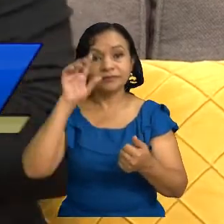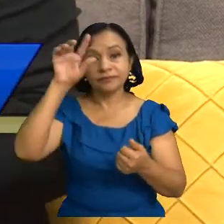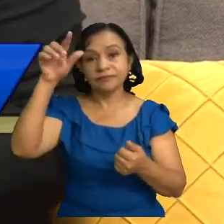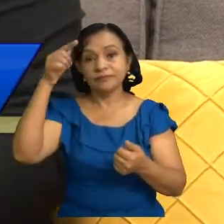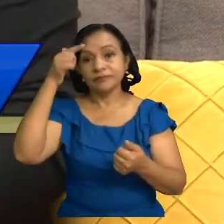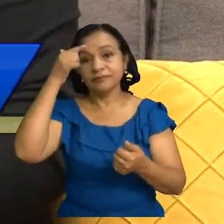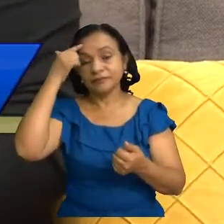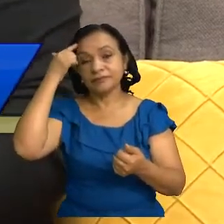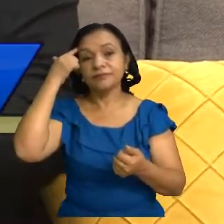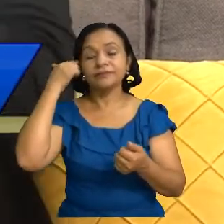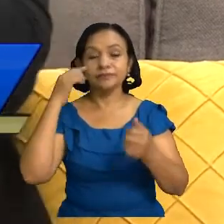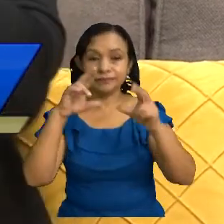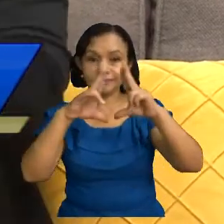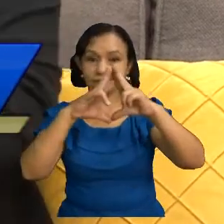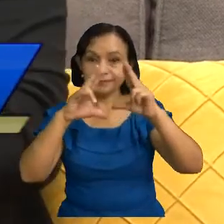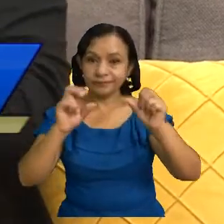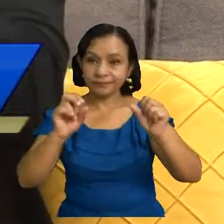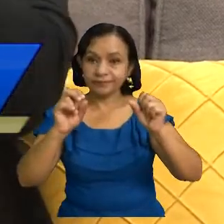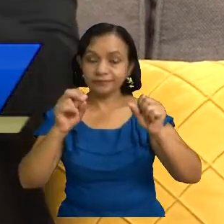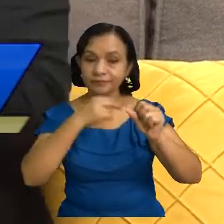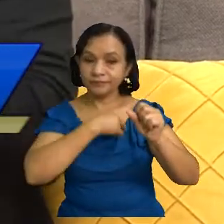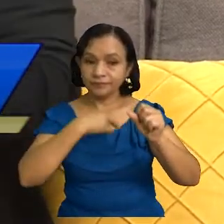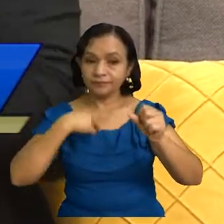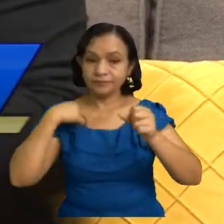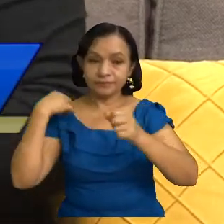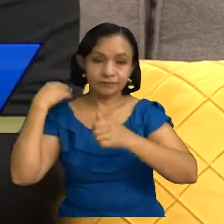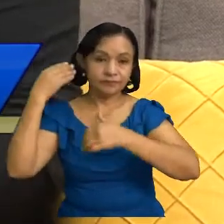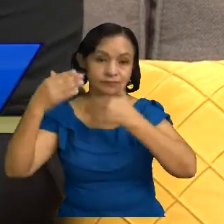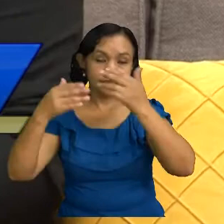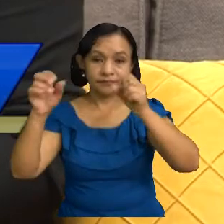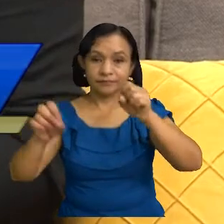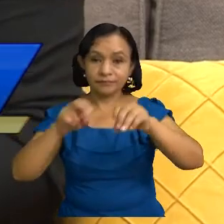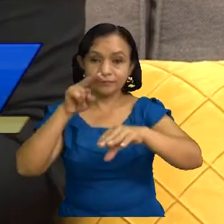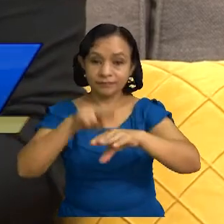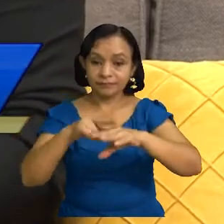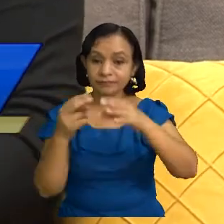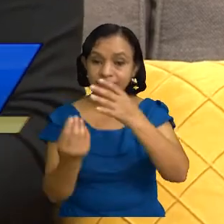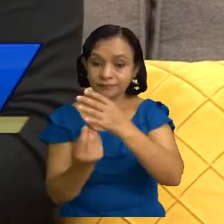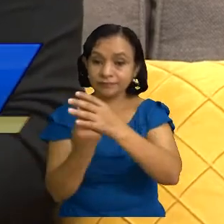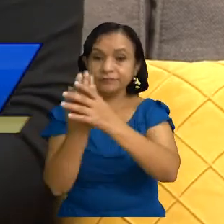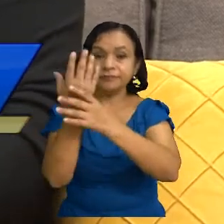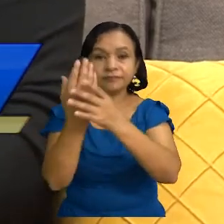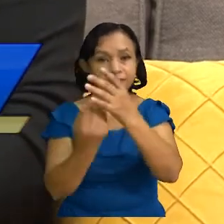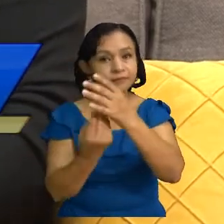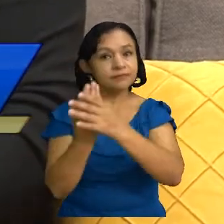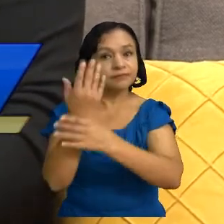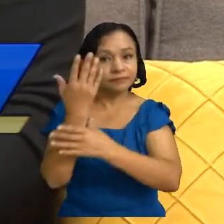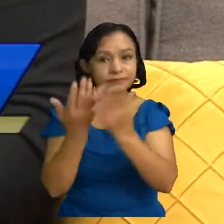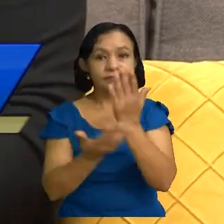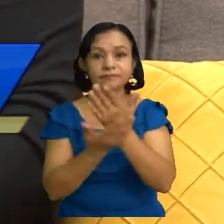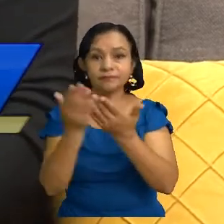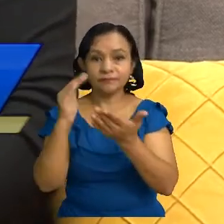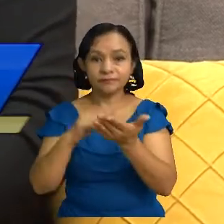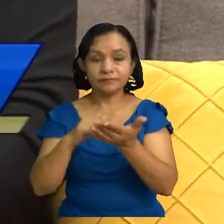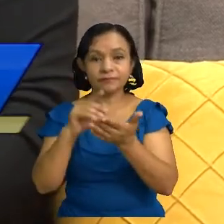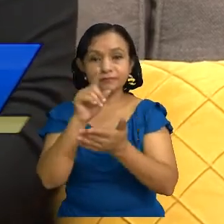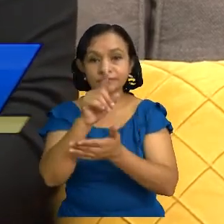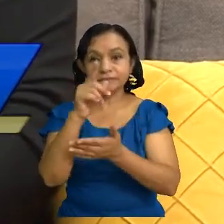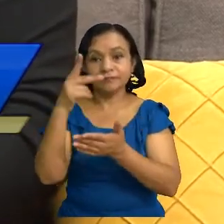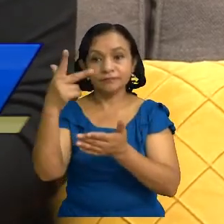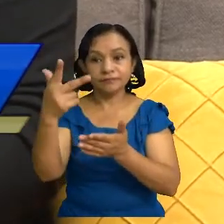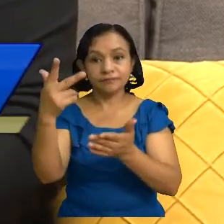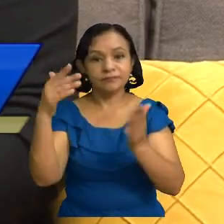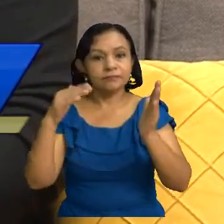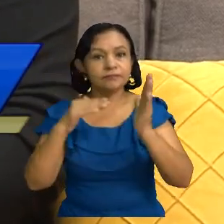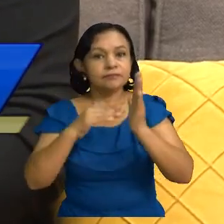gobierno de nuestro país que viene en esa realidad no una campaña nacional de reforestación y la decía 18 millones de